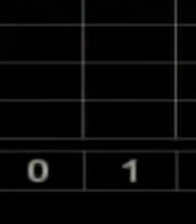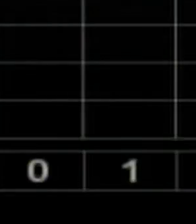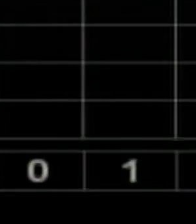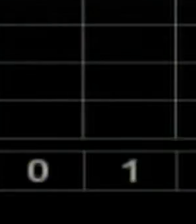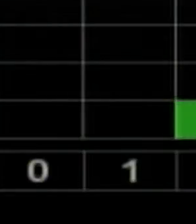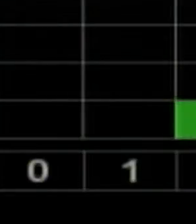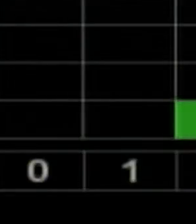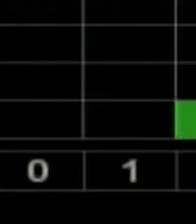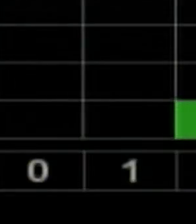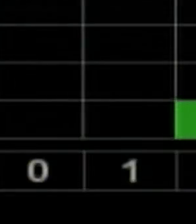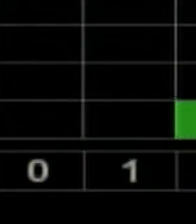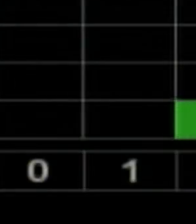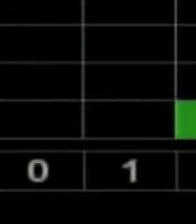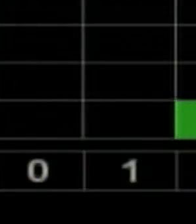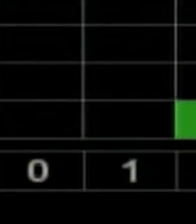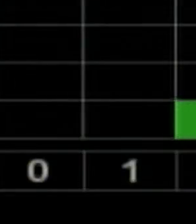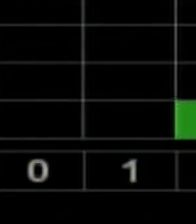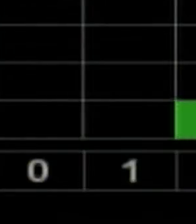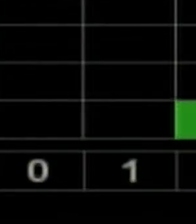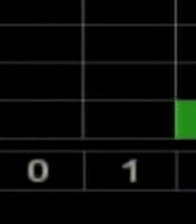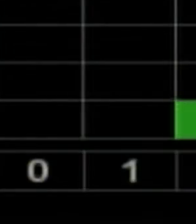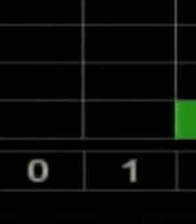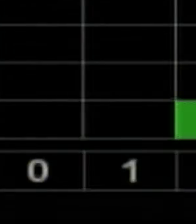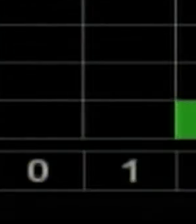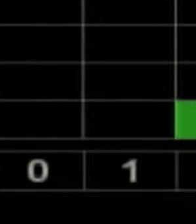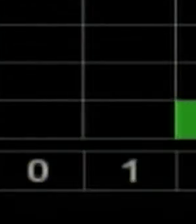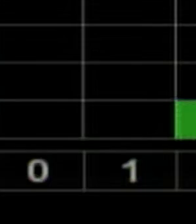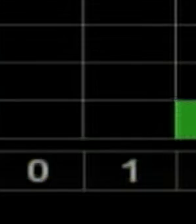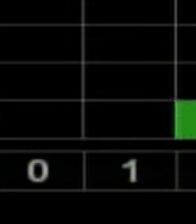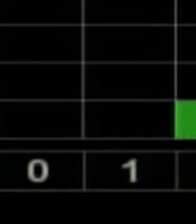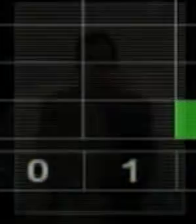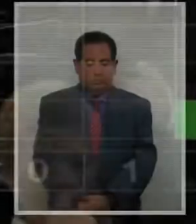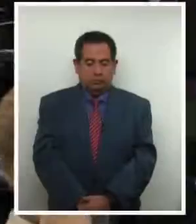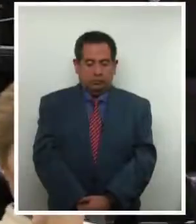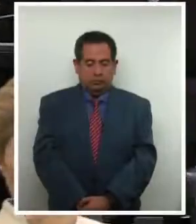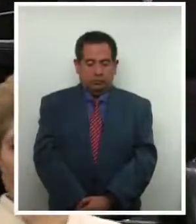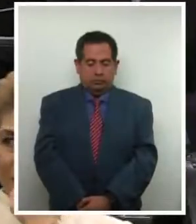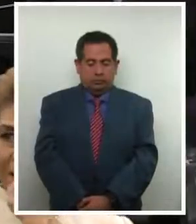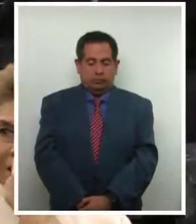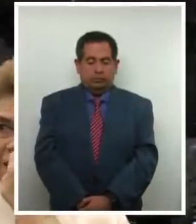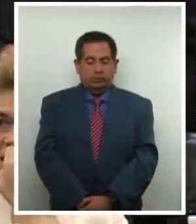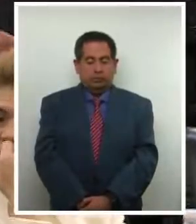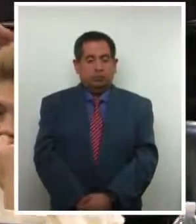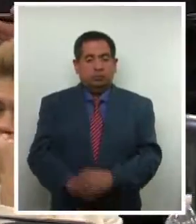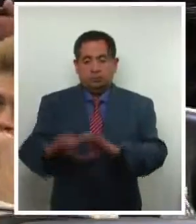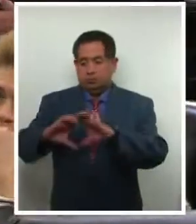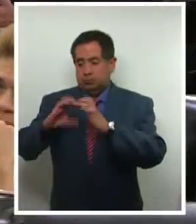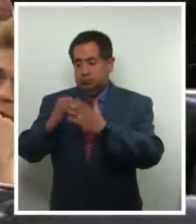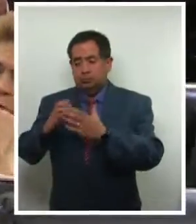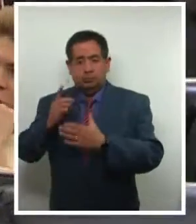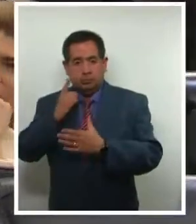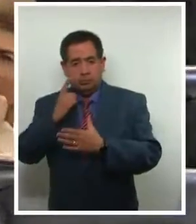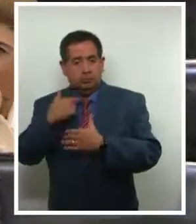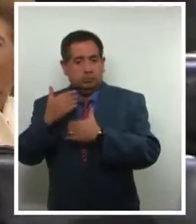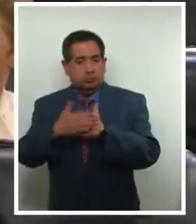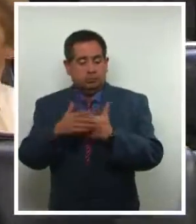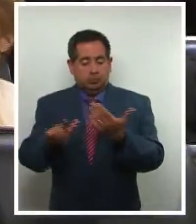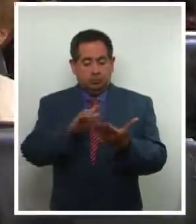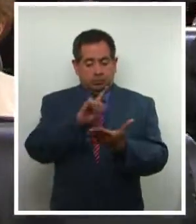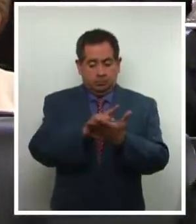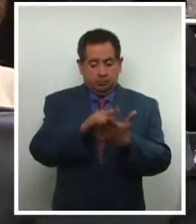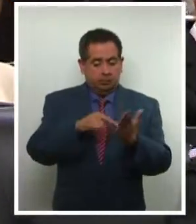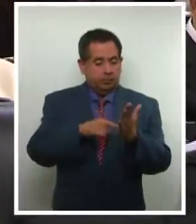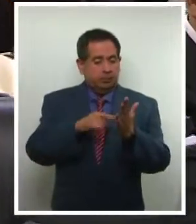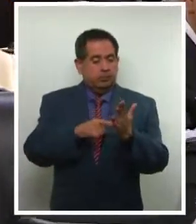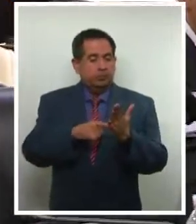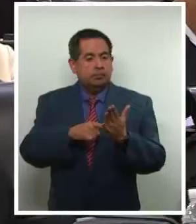febrero de 2019. El Congreso expedirá la ley para regular el sistema a